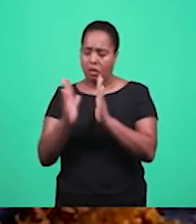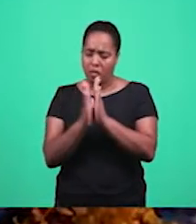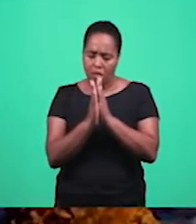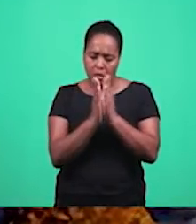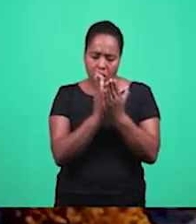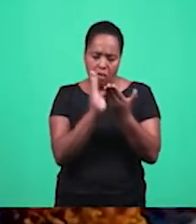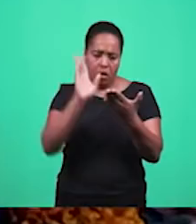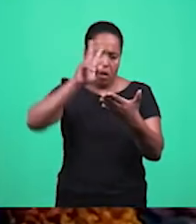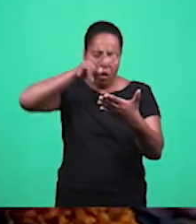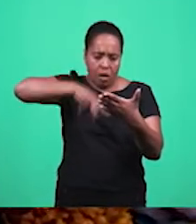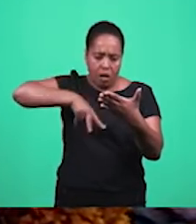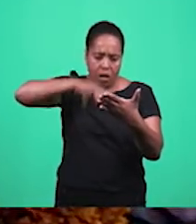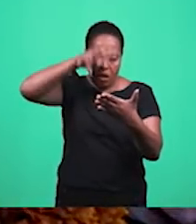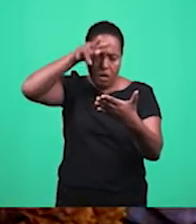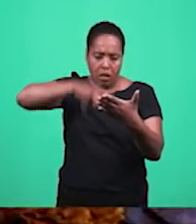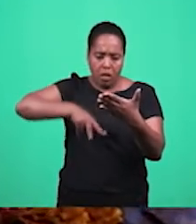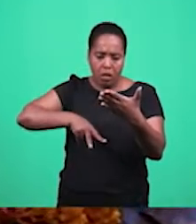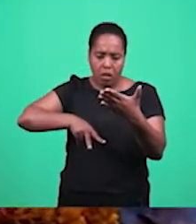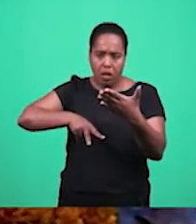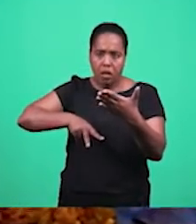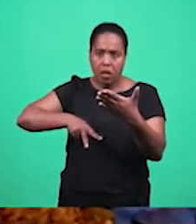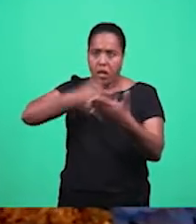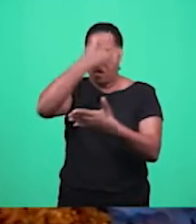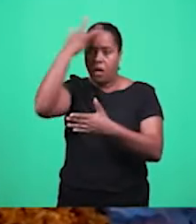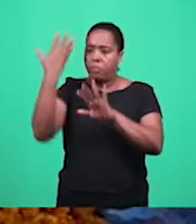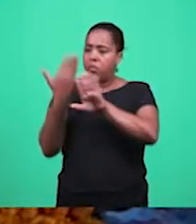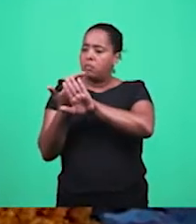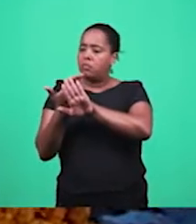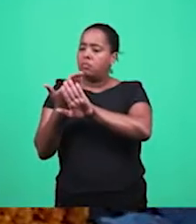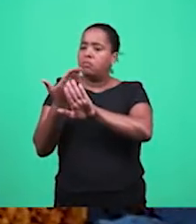entreno contraste amor